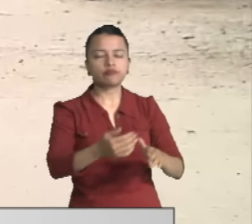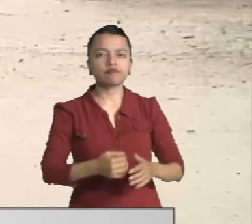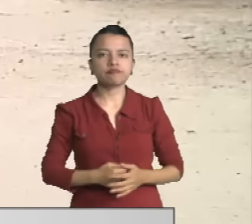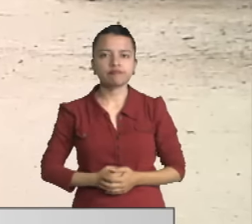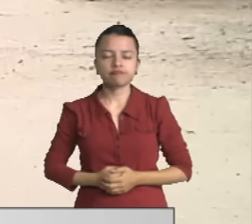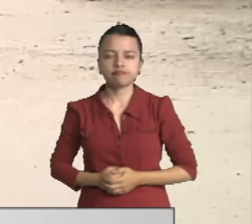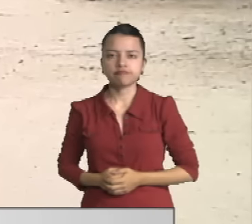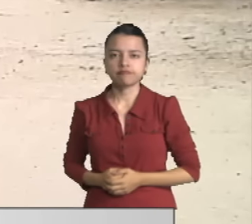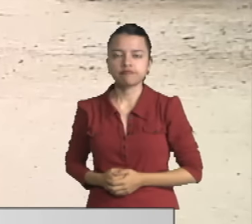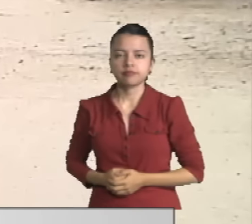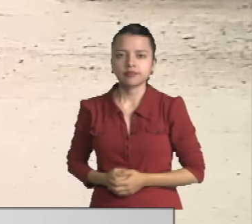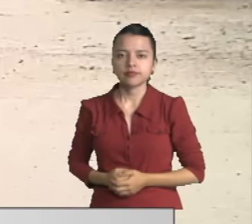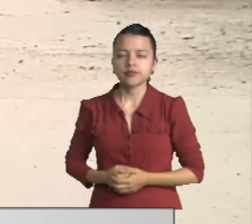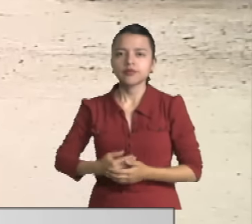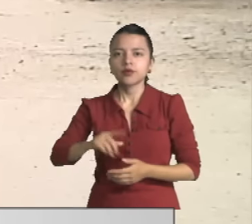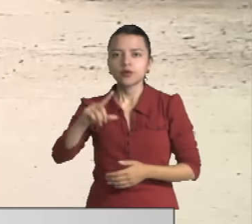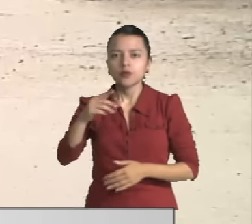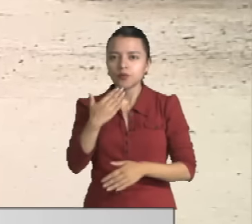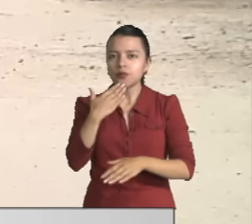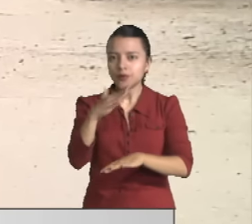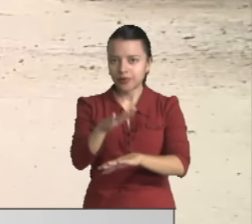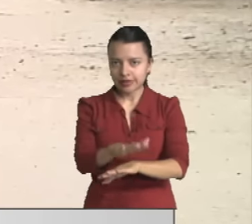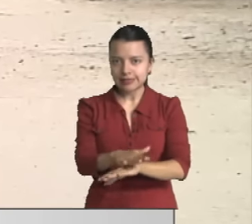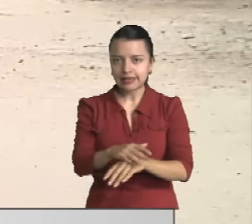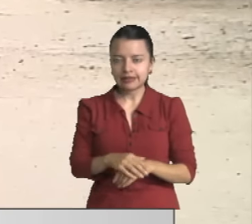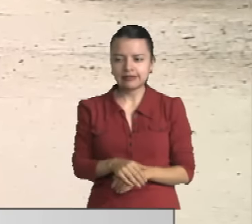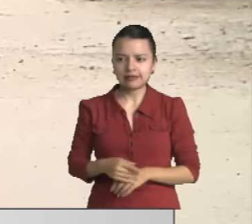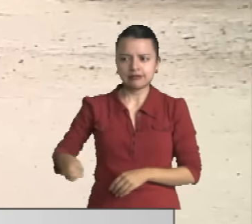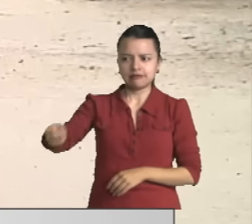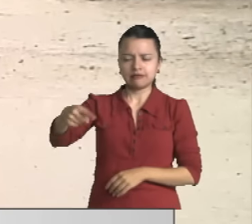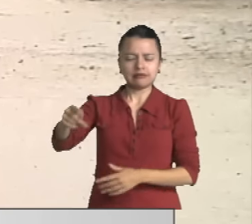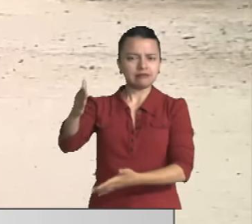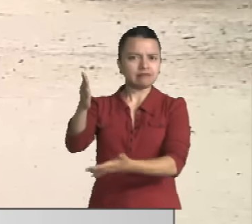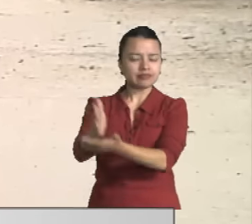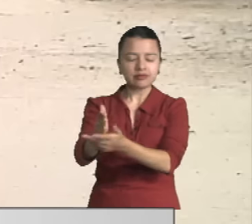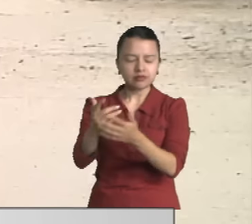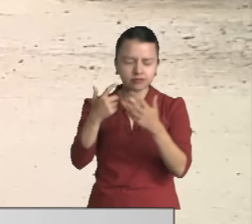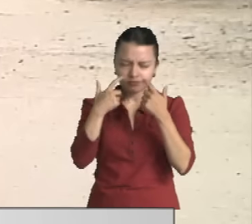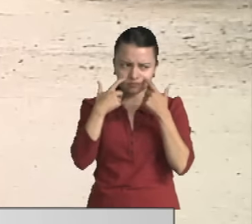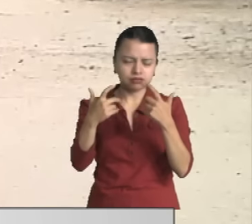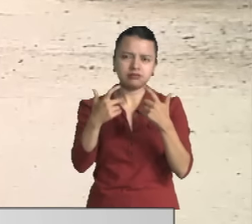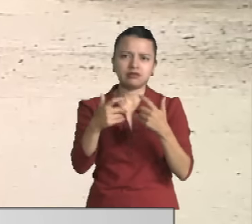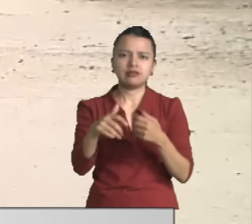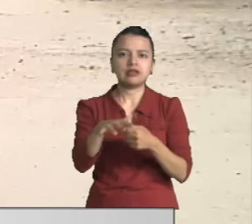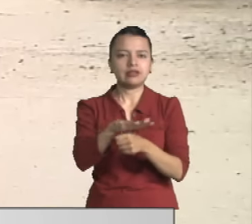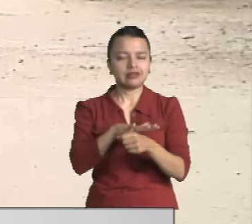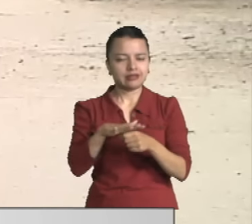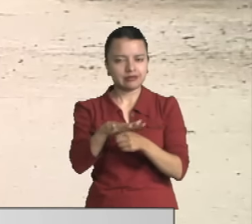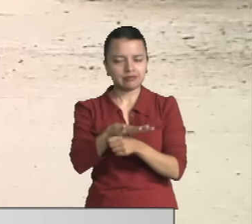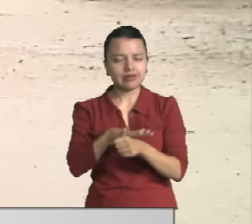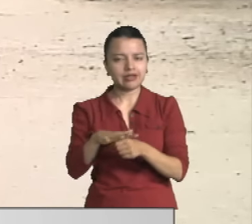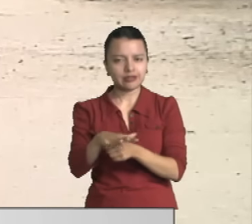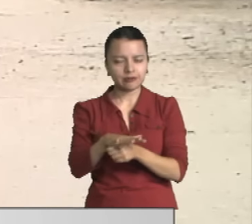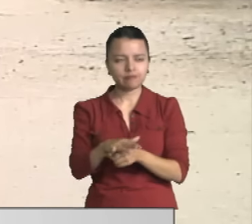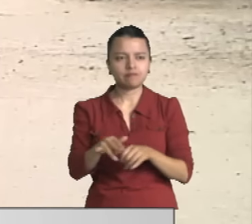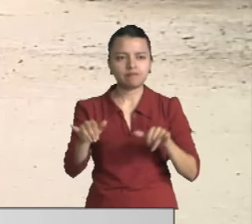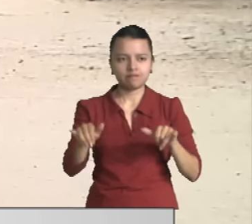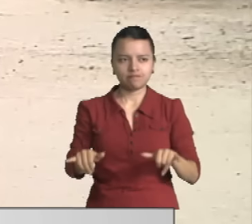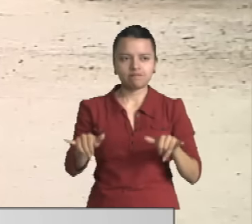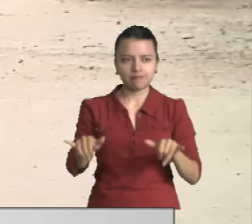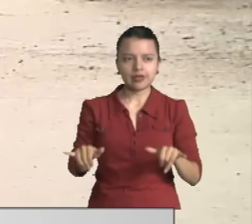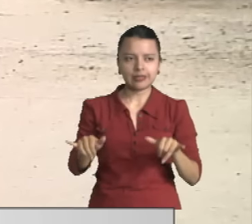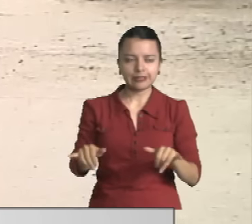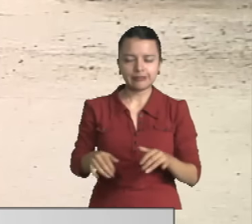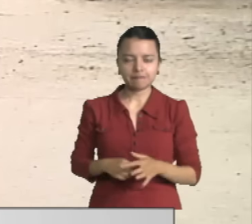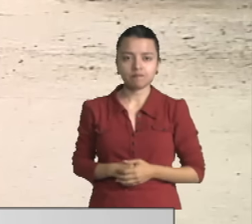Luisa, televidentes, muy buenas tardes. Este hecho ha causado consternación aquí en el barrio Membrial, en donde ocurrió este hecho.